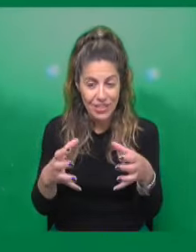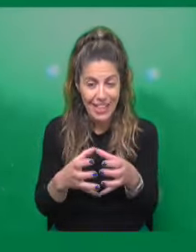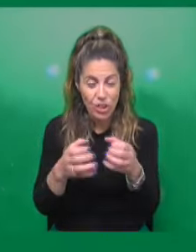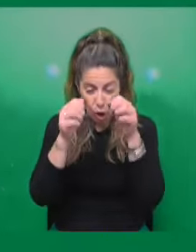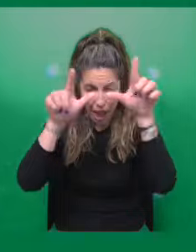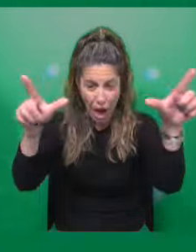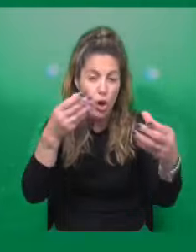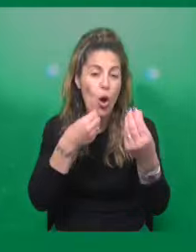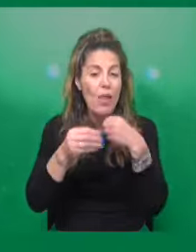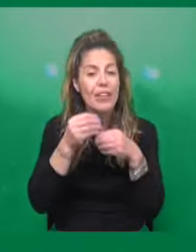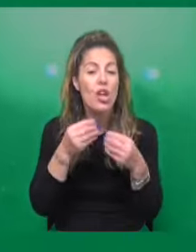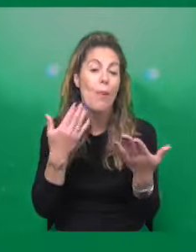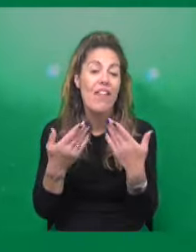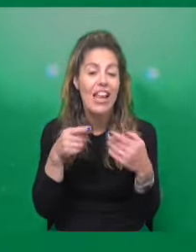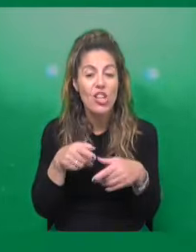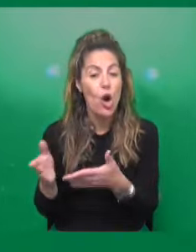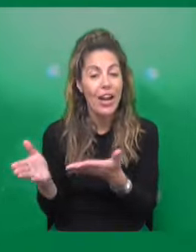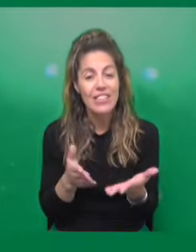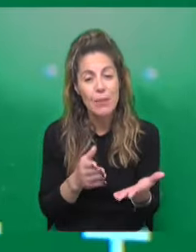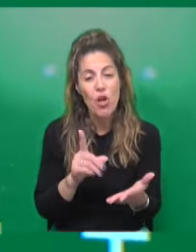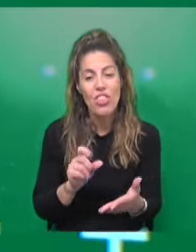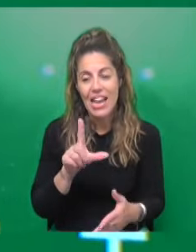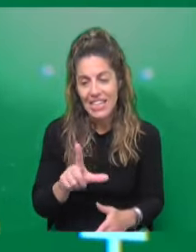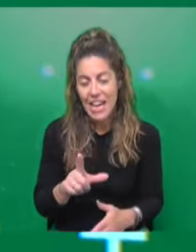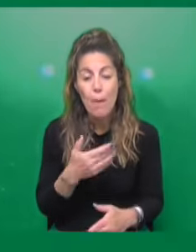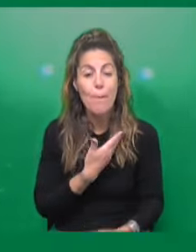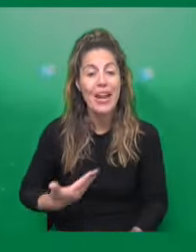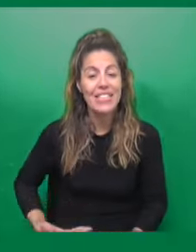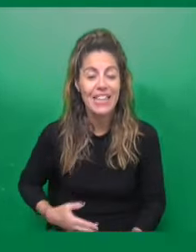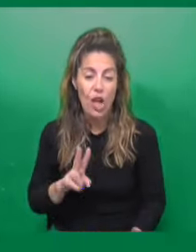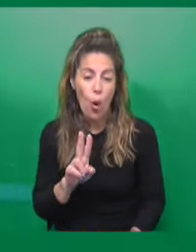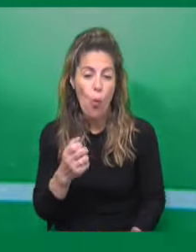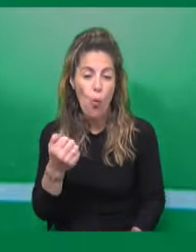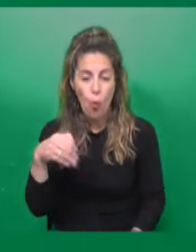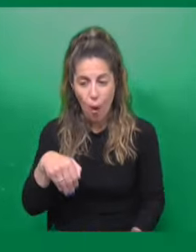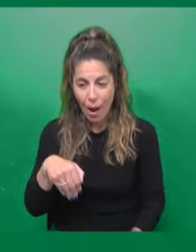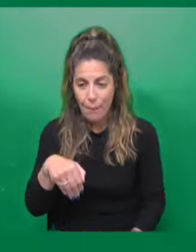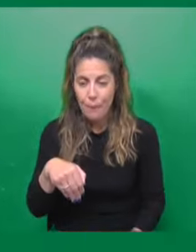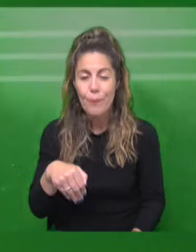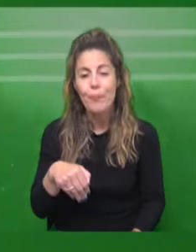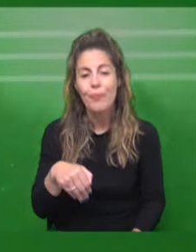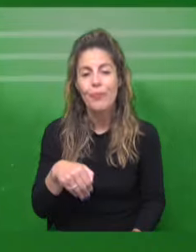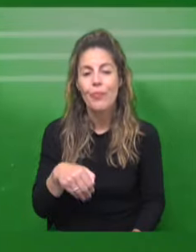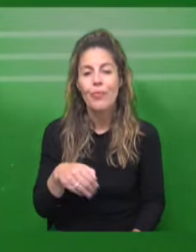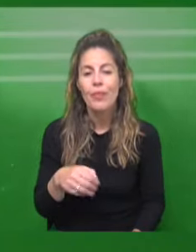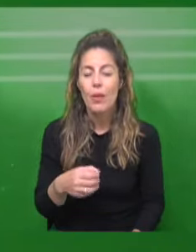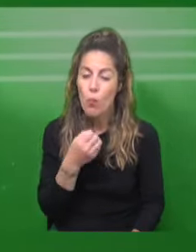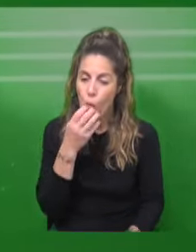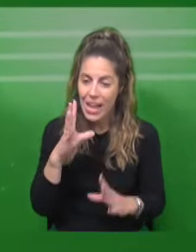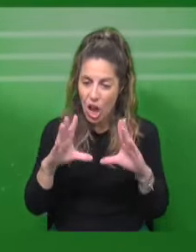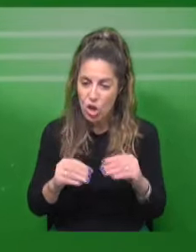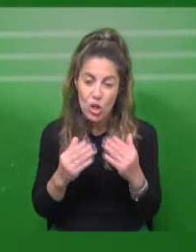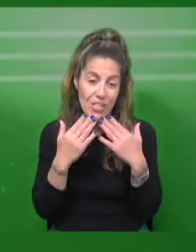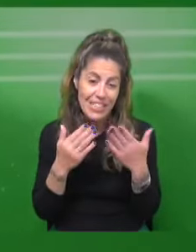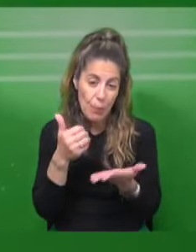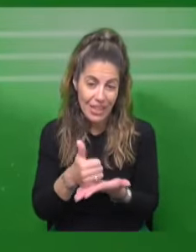agroalimentario y para hablar sobre eso recibimos a Daniel garín presidente de la UAM de la unidad agroalimentaria metropolitana Buenas noches gracias por estar con